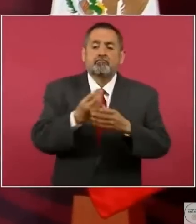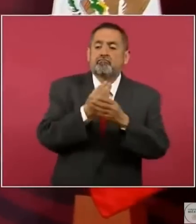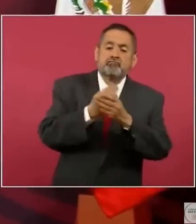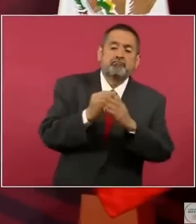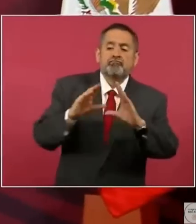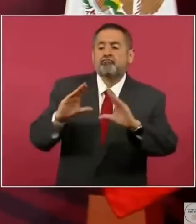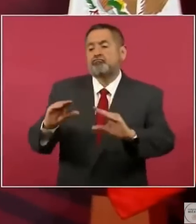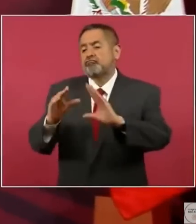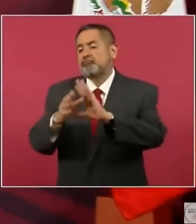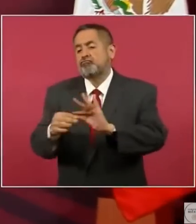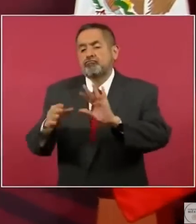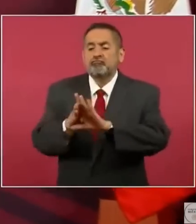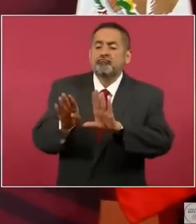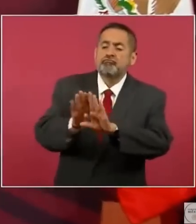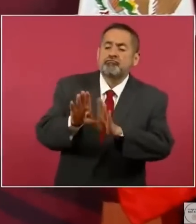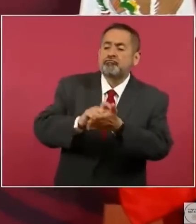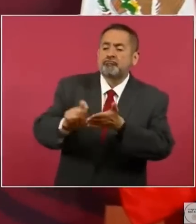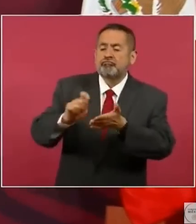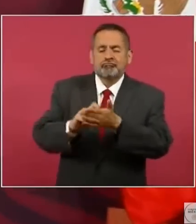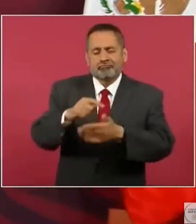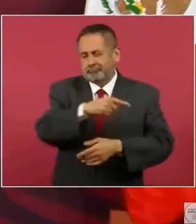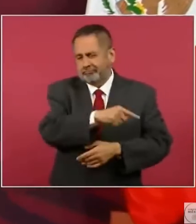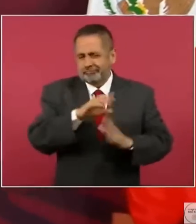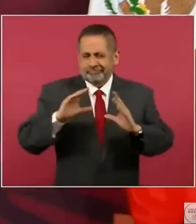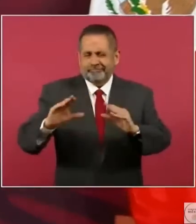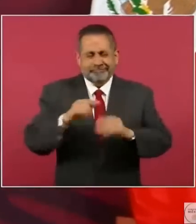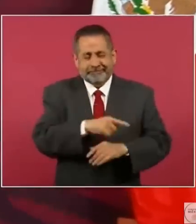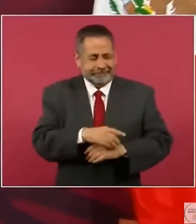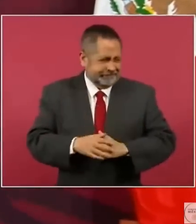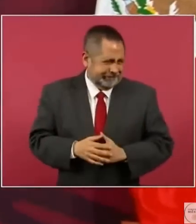cursos de formación, y es